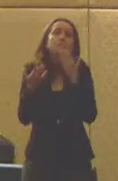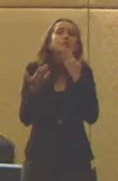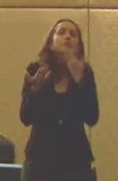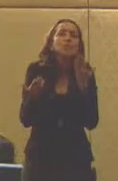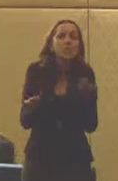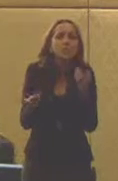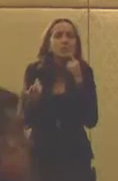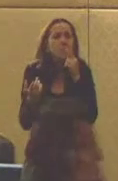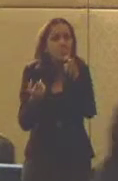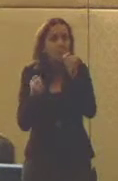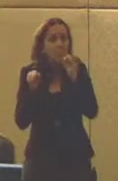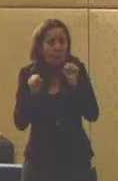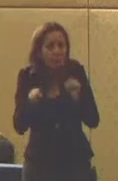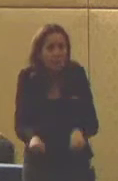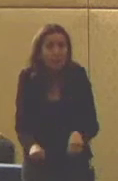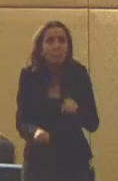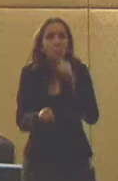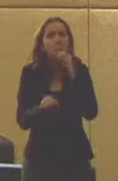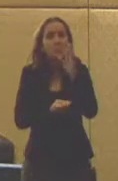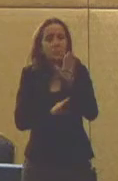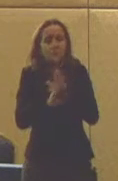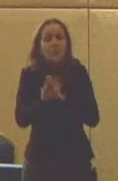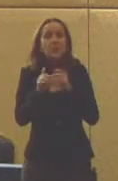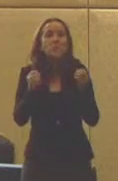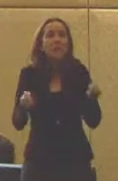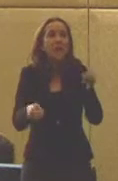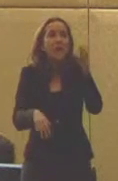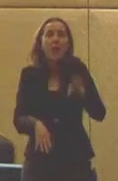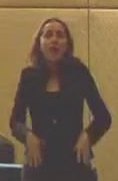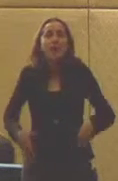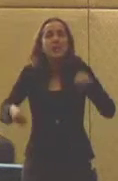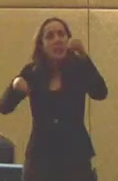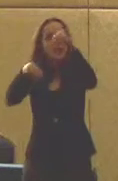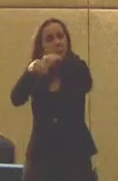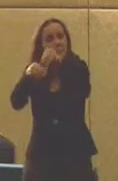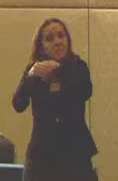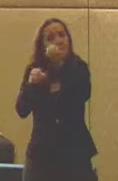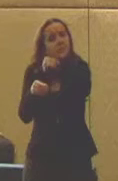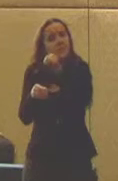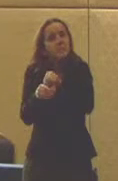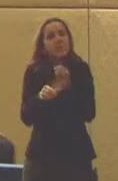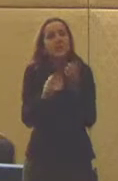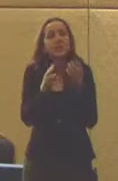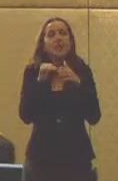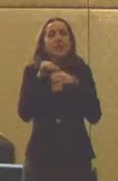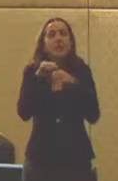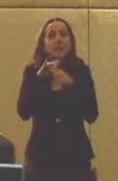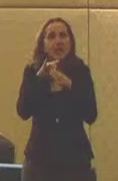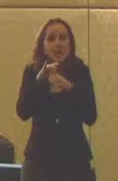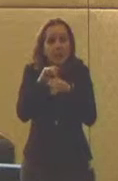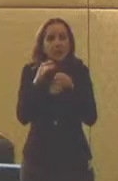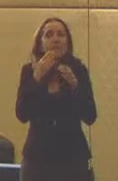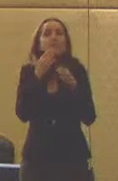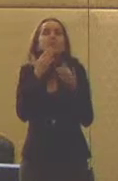las condiciones para poder invertir en reducción de riesgo a través de un estudio que hemos hecho en la región.